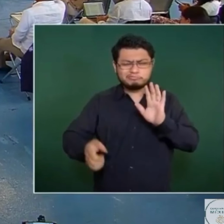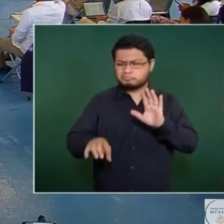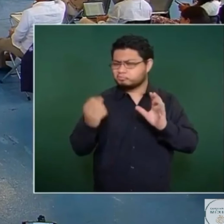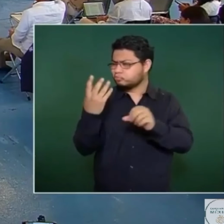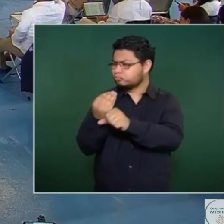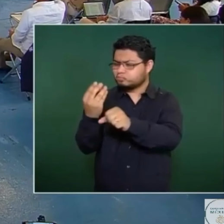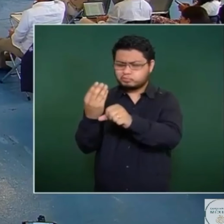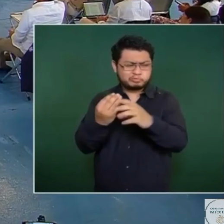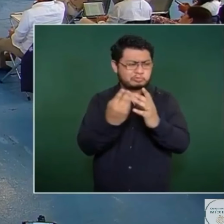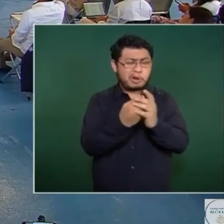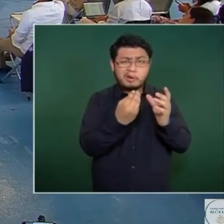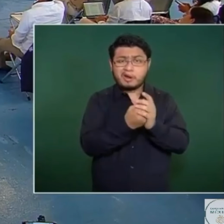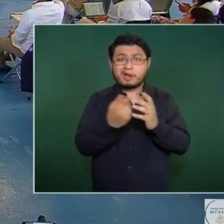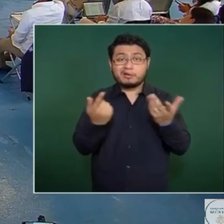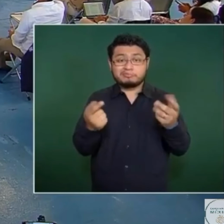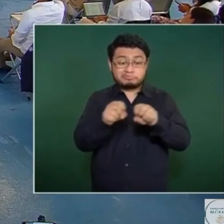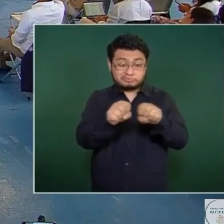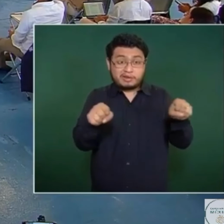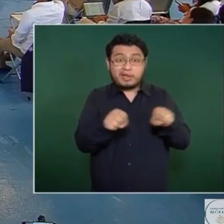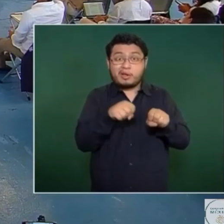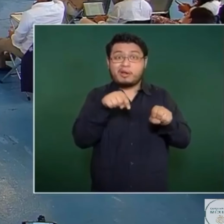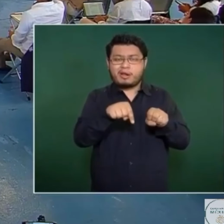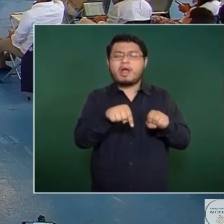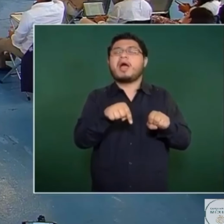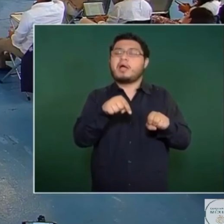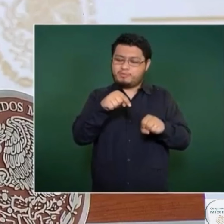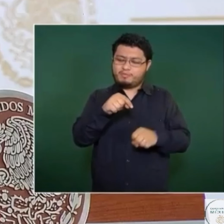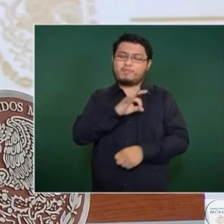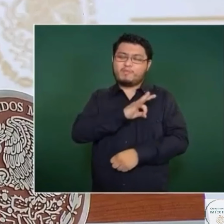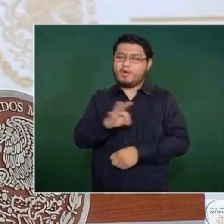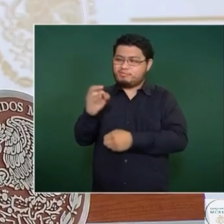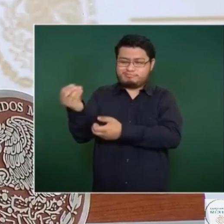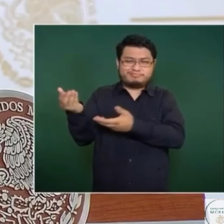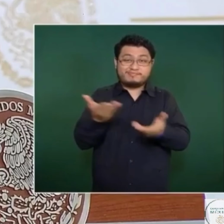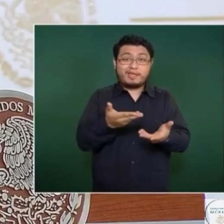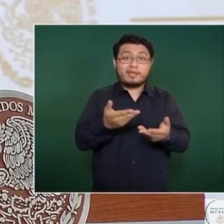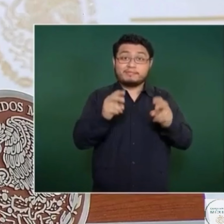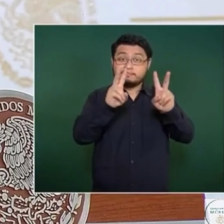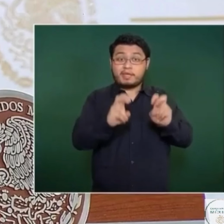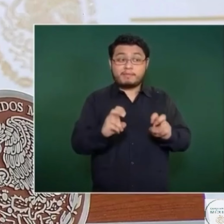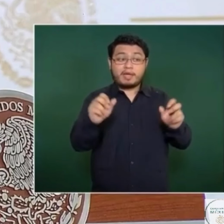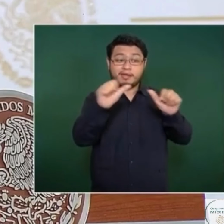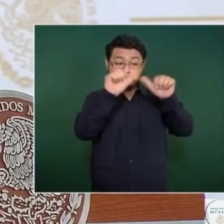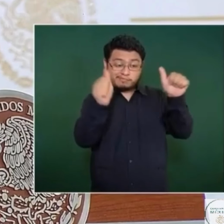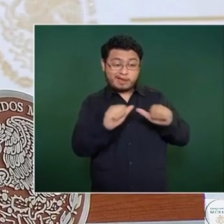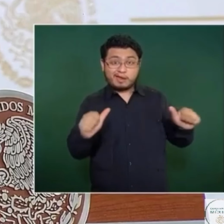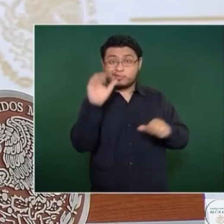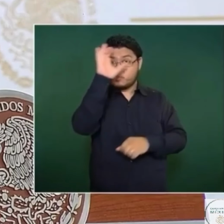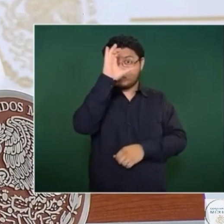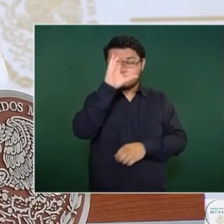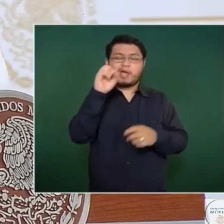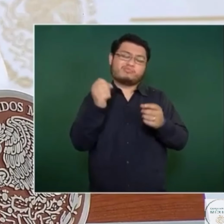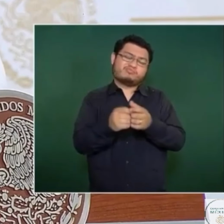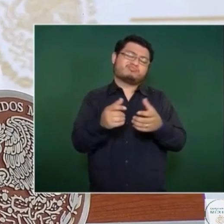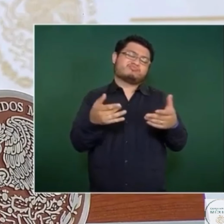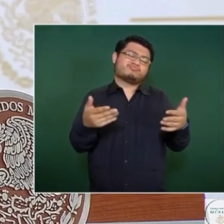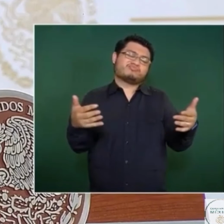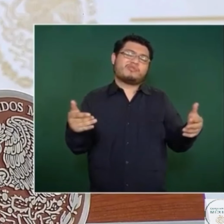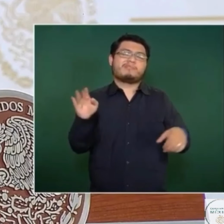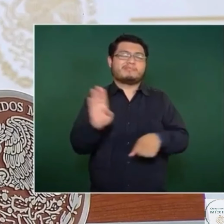estar cubriendo esa demanda, por lo que también el arte y la cultura se van a estar viendo beneficiados de este proyecto. Siguiente, por